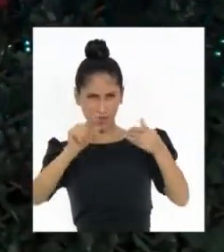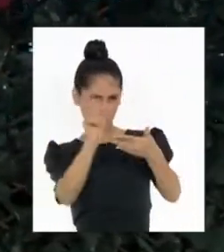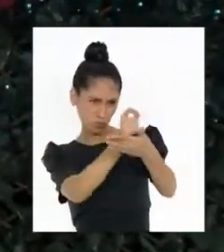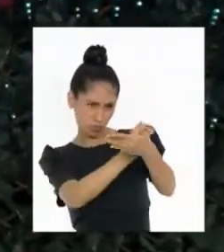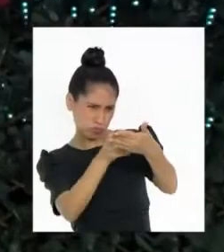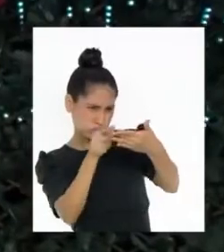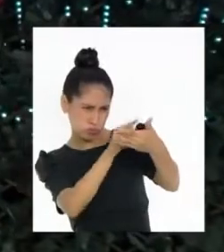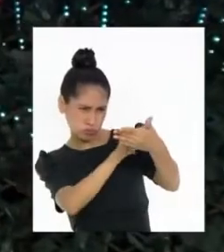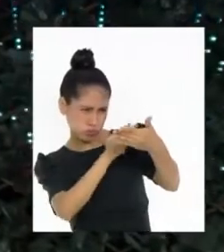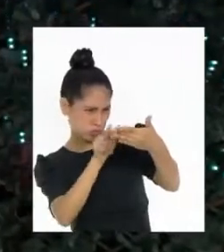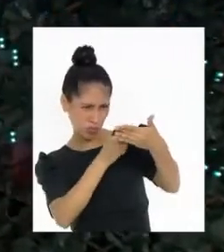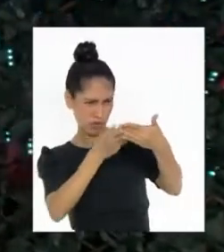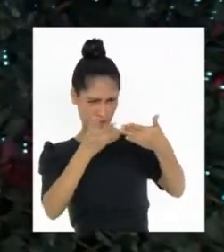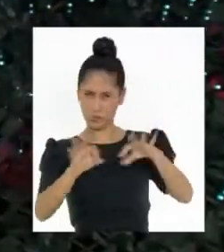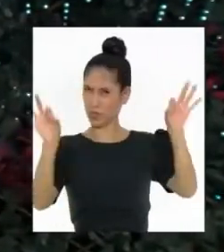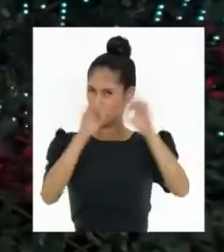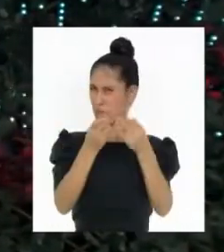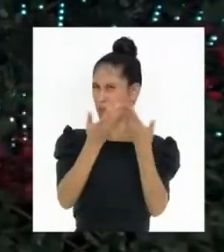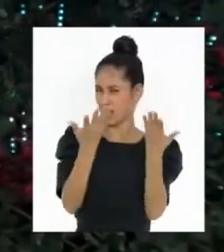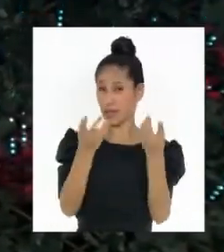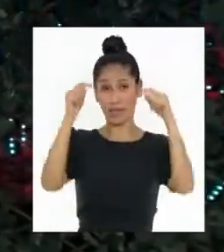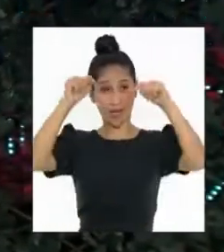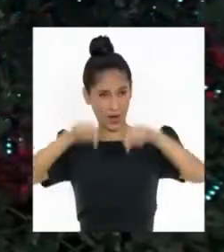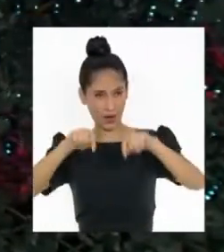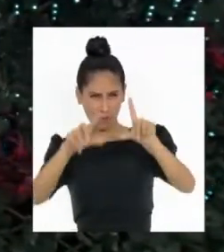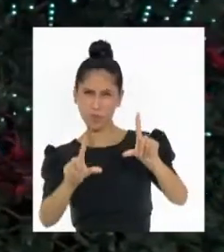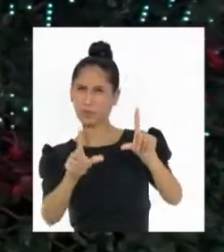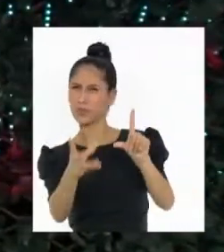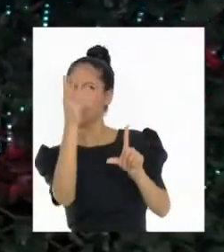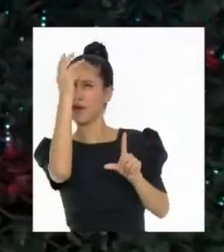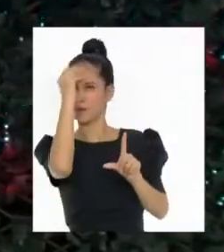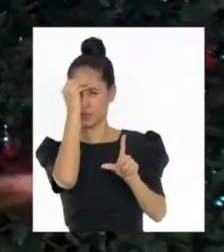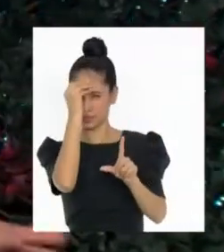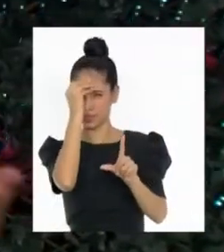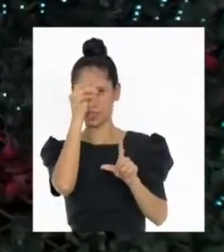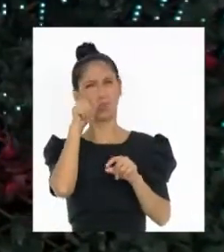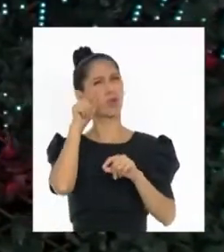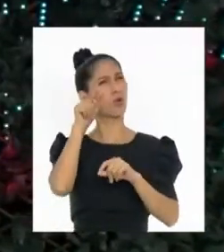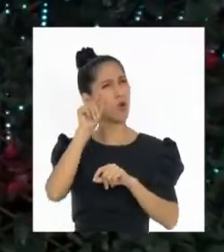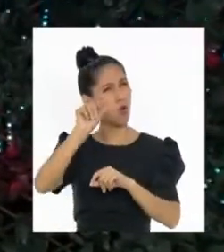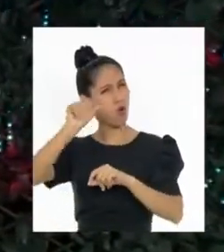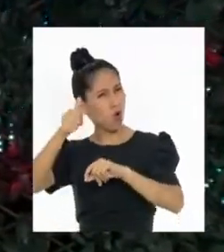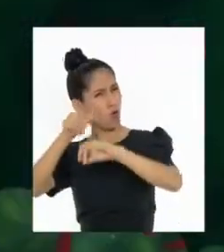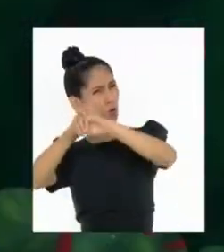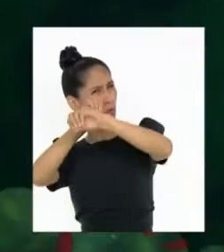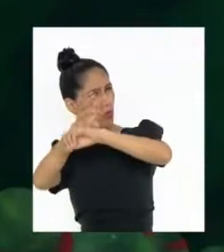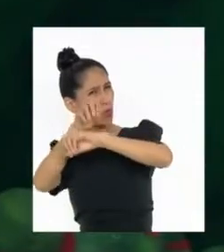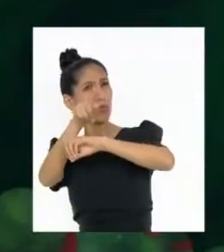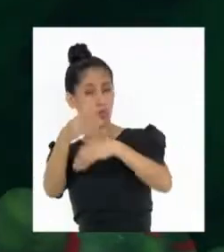programa aprenderemos cómo elaborar recomendaciones para que luego ustedes puedan crear las suyas.